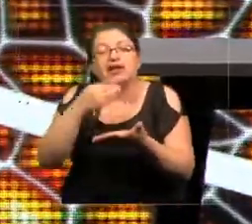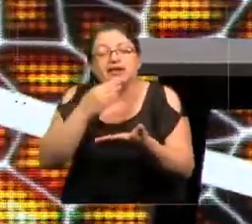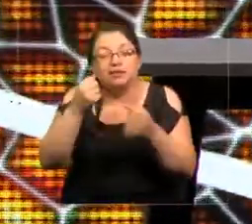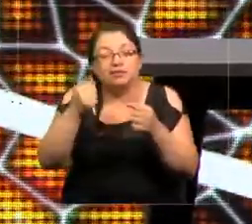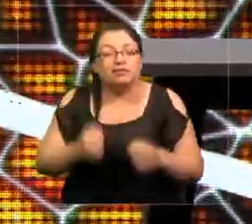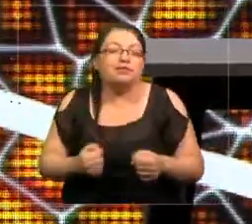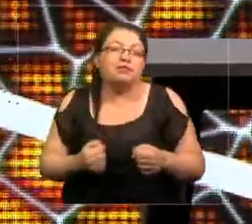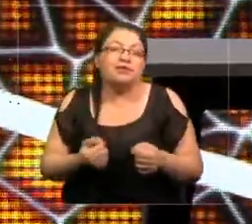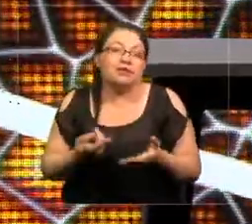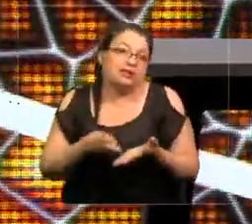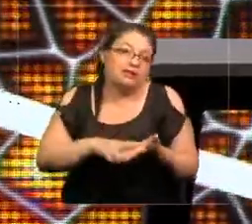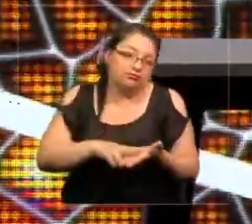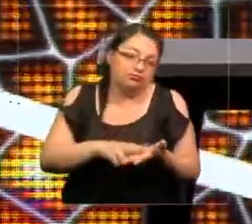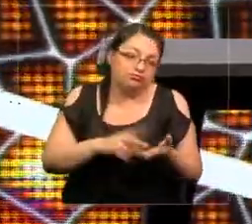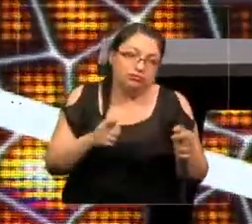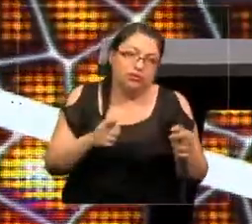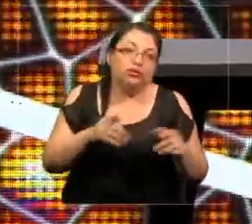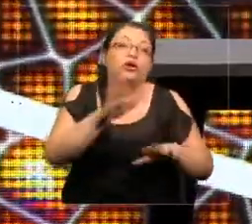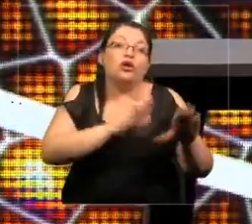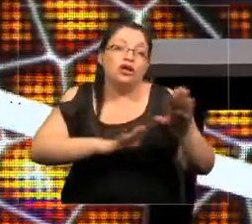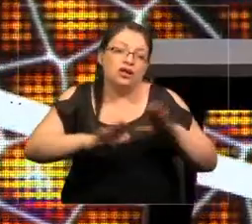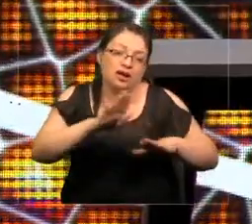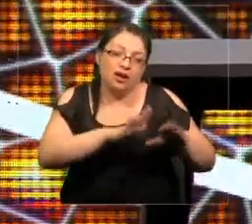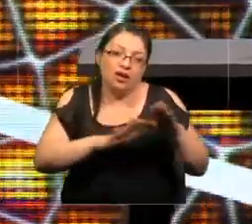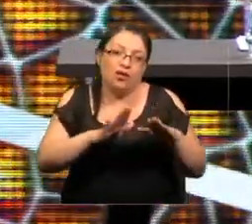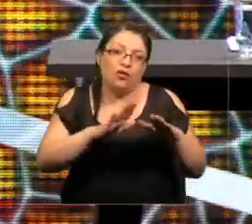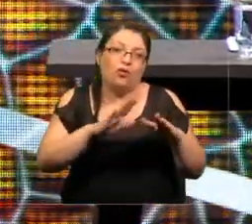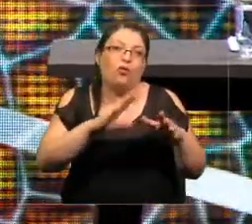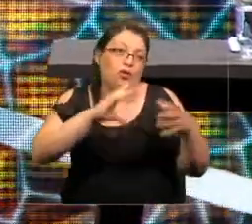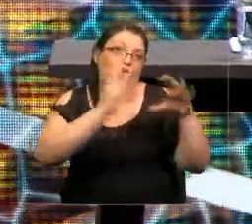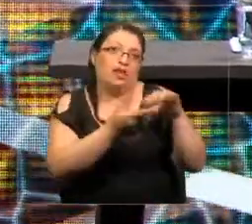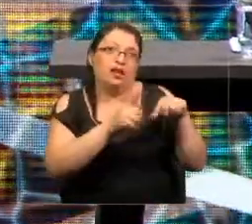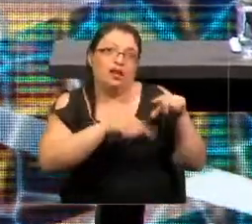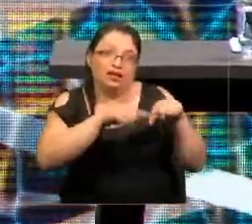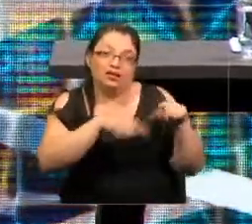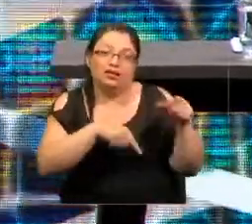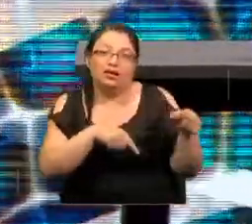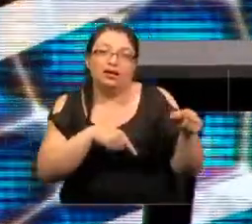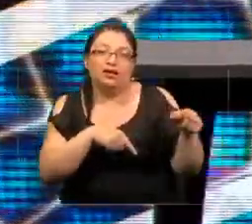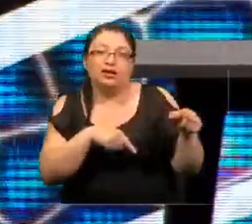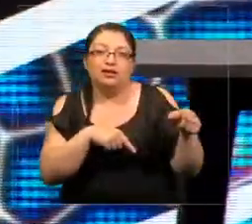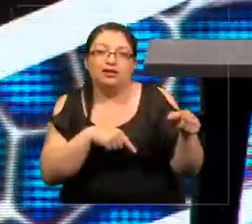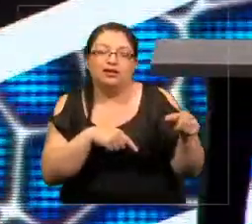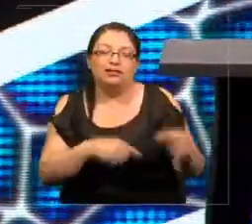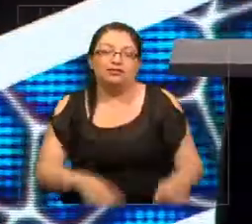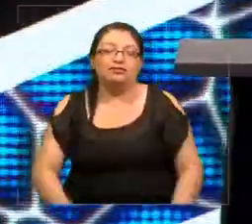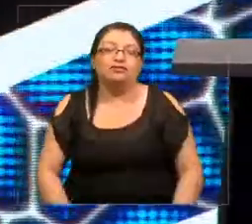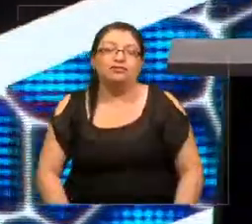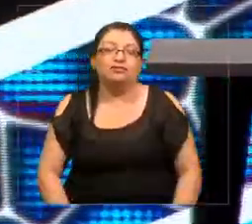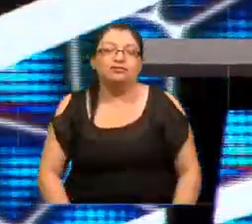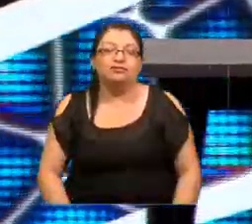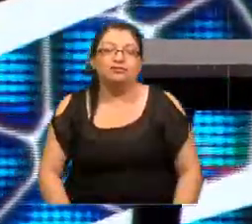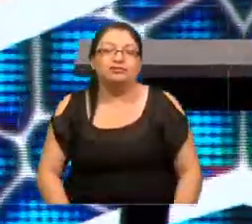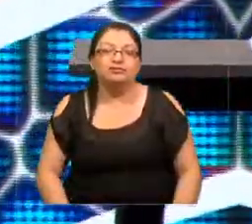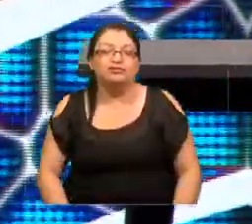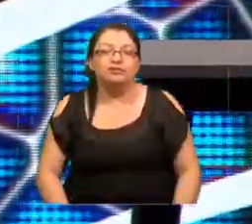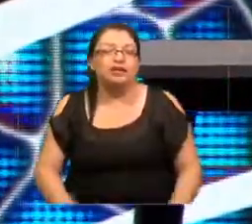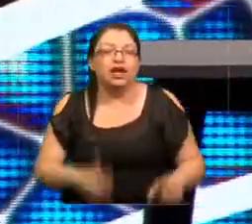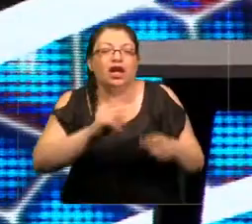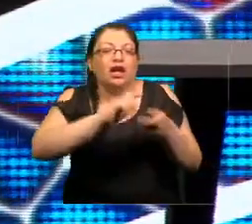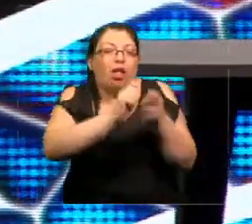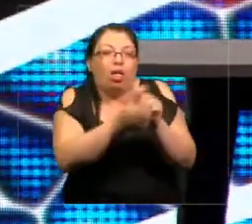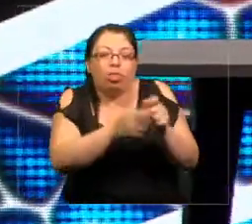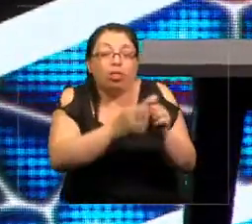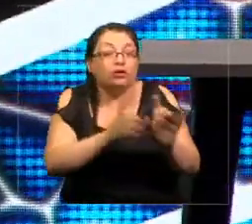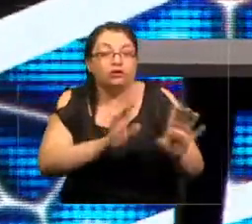tiempo bueno que preserven el medio ambiente que no tengan impactos en materia de deterioro